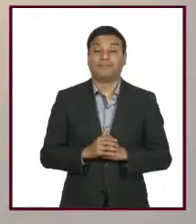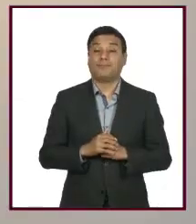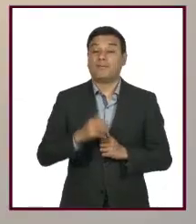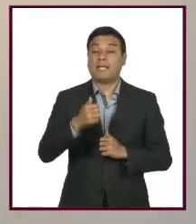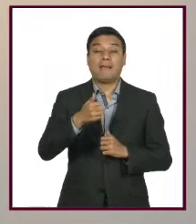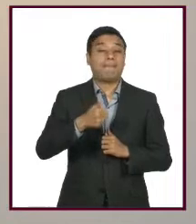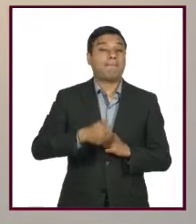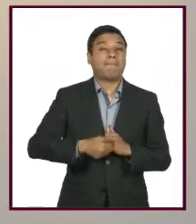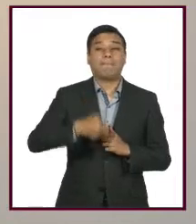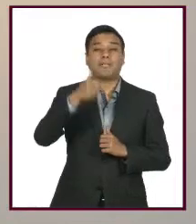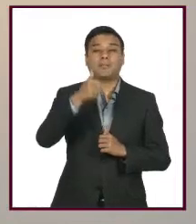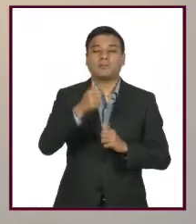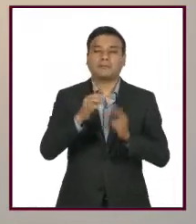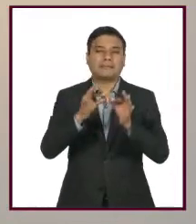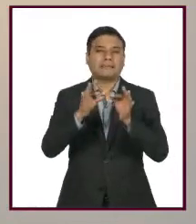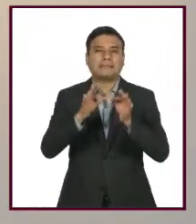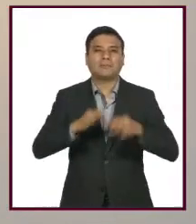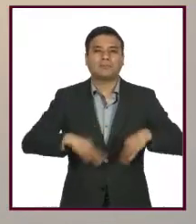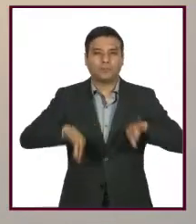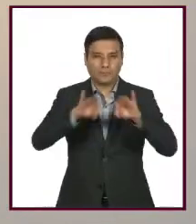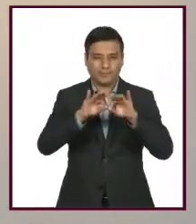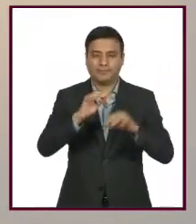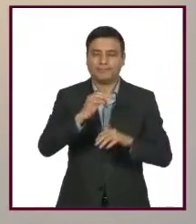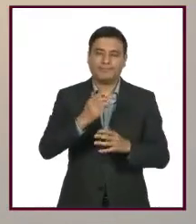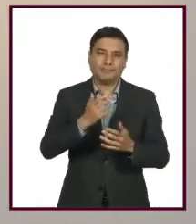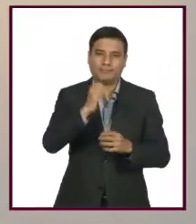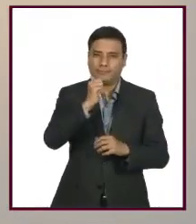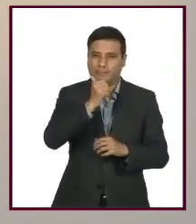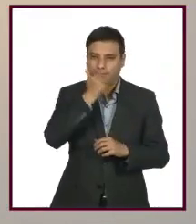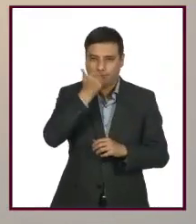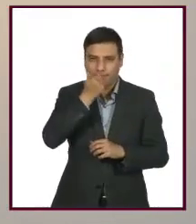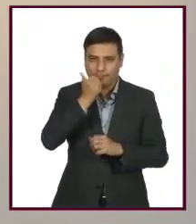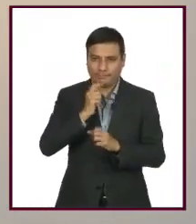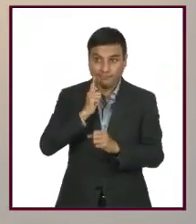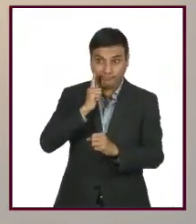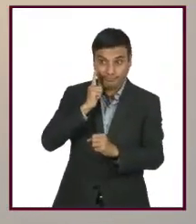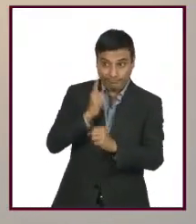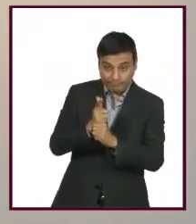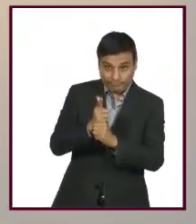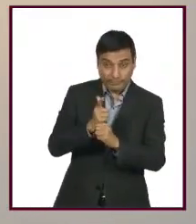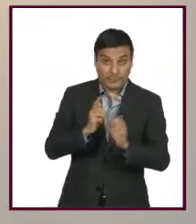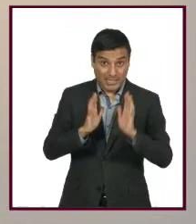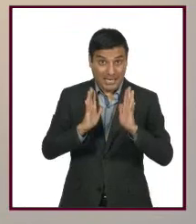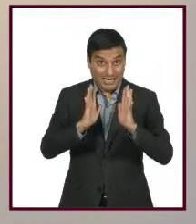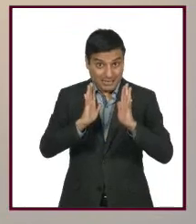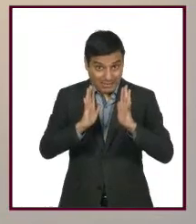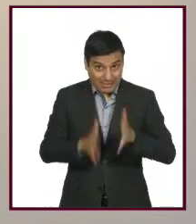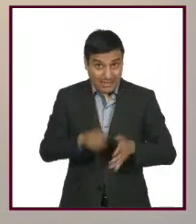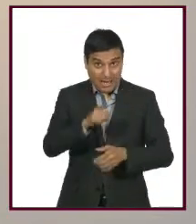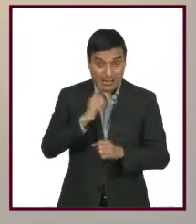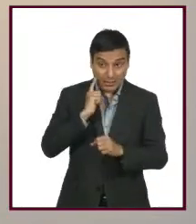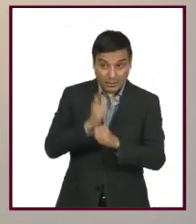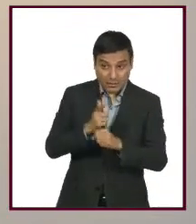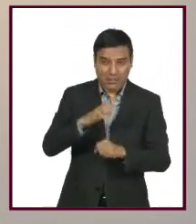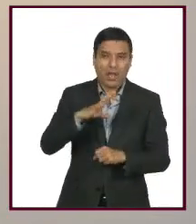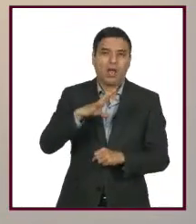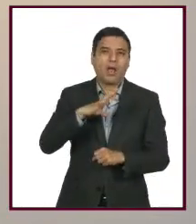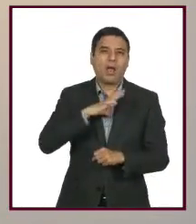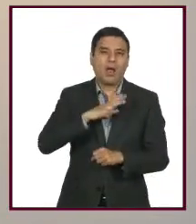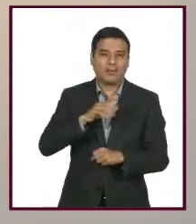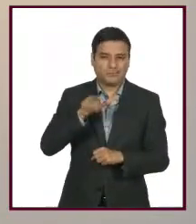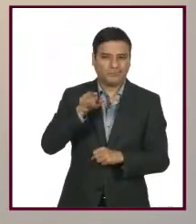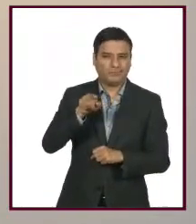es importante generar confianza, identificar el caso, ¿no? Si estamos identificando que hay alguna o algún alumno que está en riesgo y